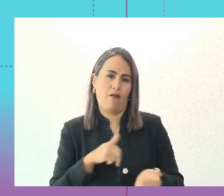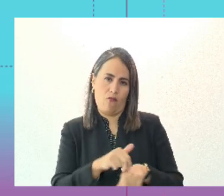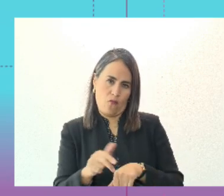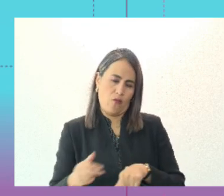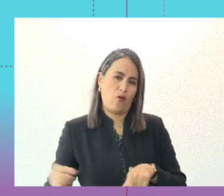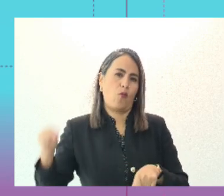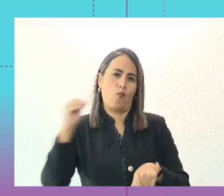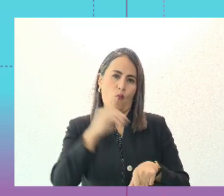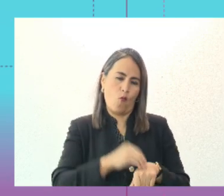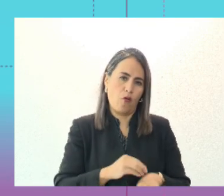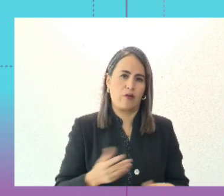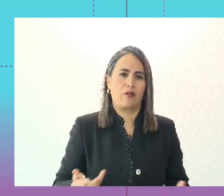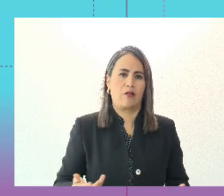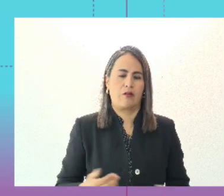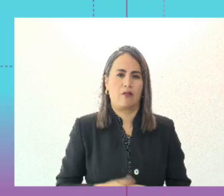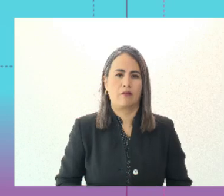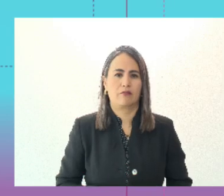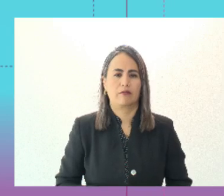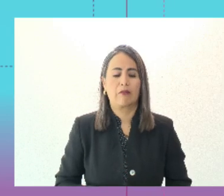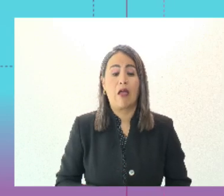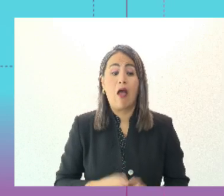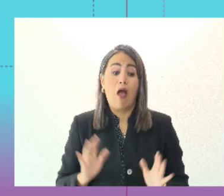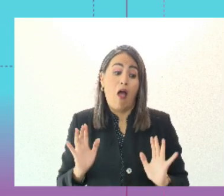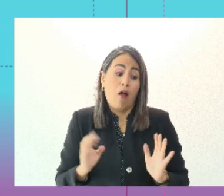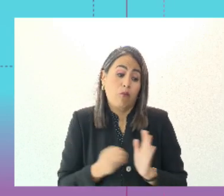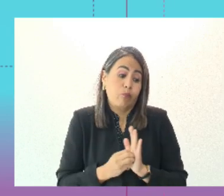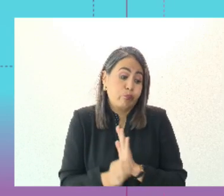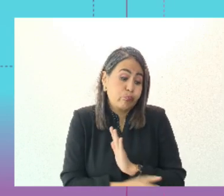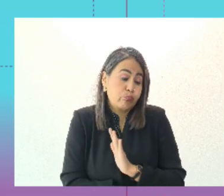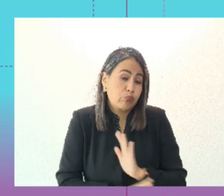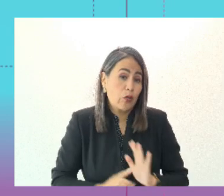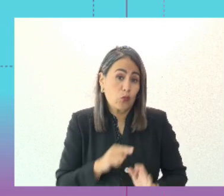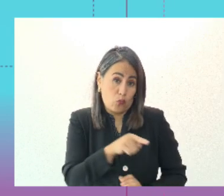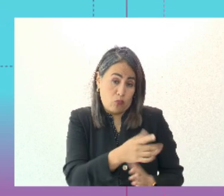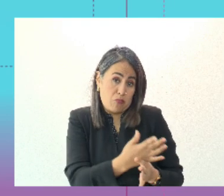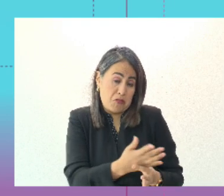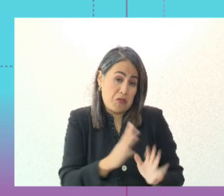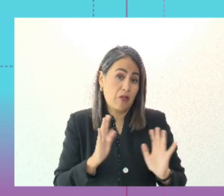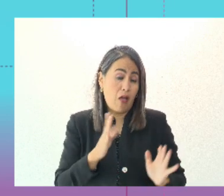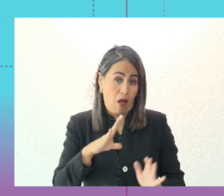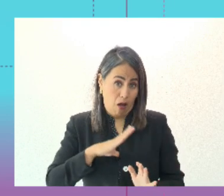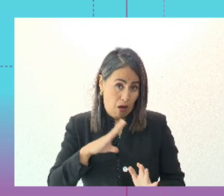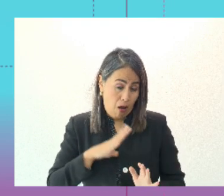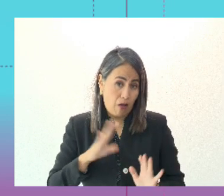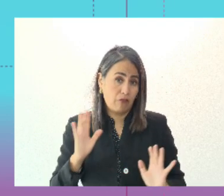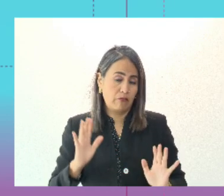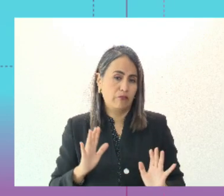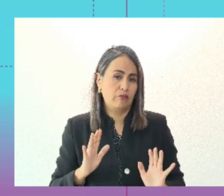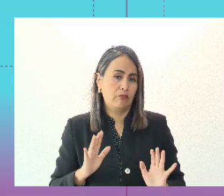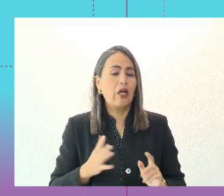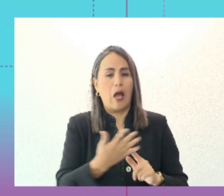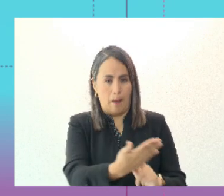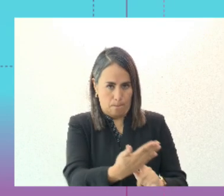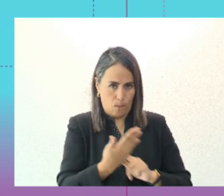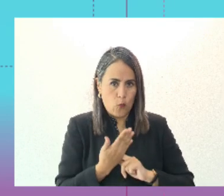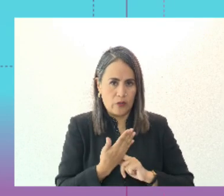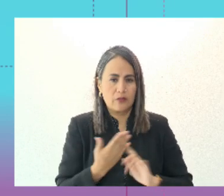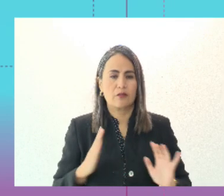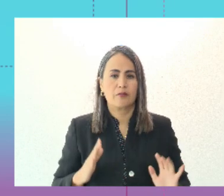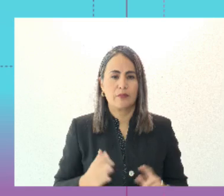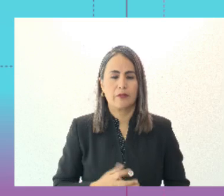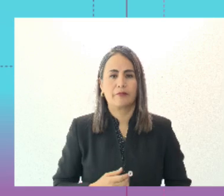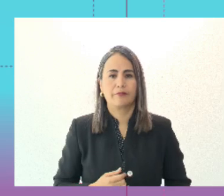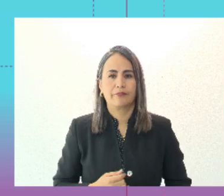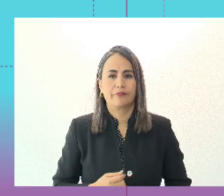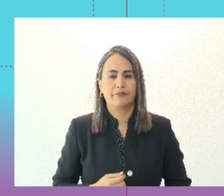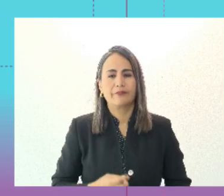esto es miel sobre hojuelas para un OIC. Ahí está, tú dices que lo tienes, ahí está tu número, muéstramelo. Y entonces